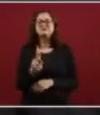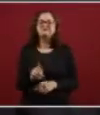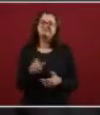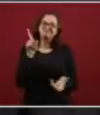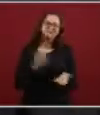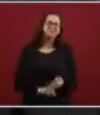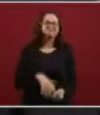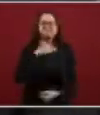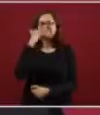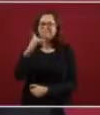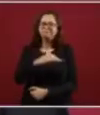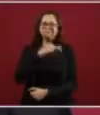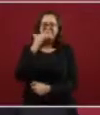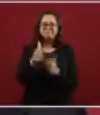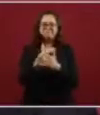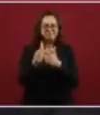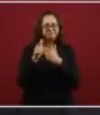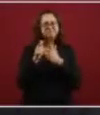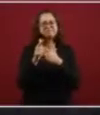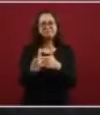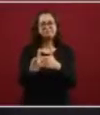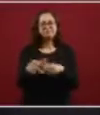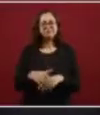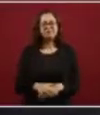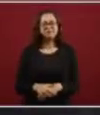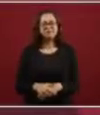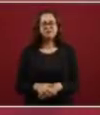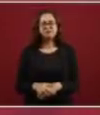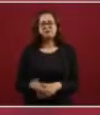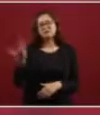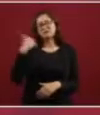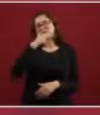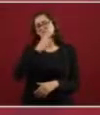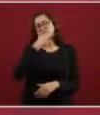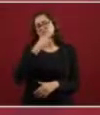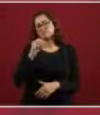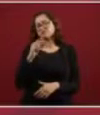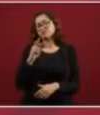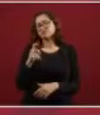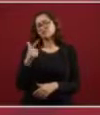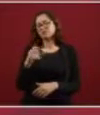continuó. Acuérdense de lo que contaba Obregón,